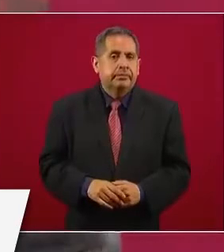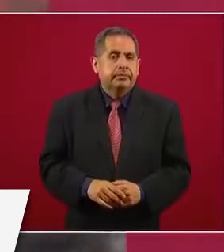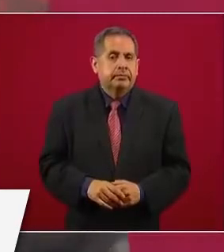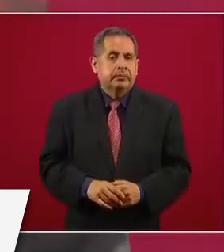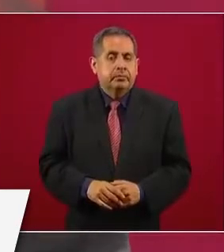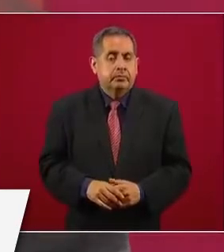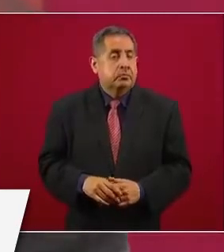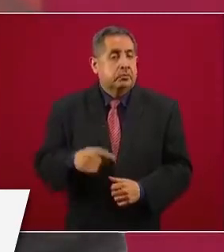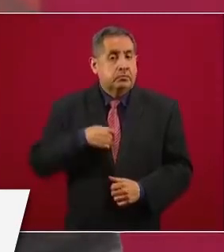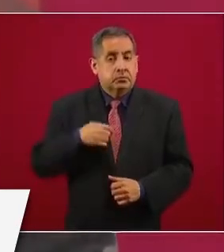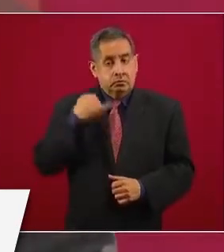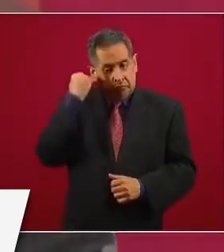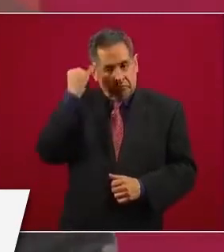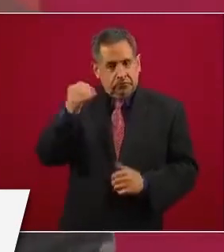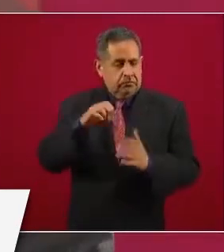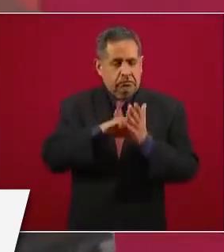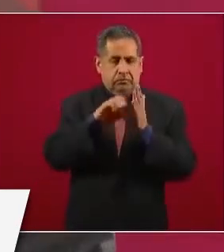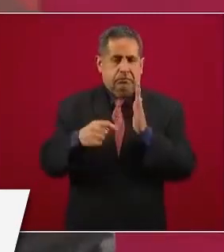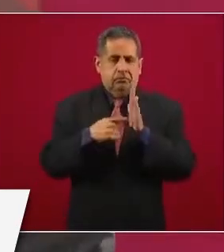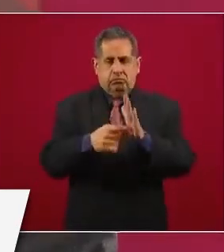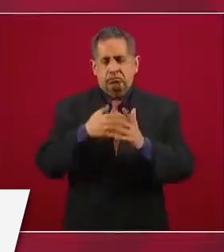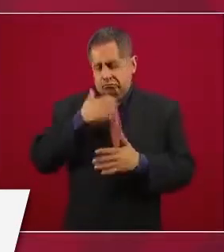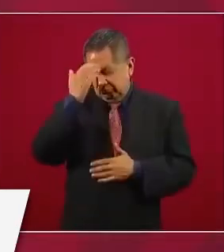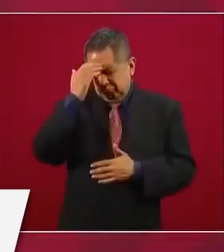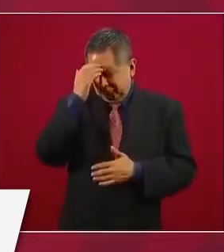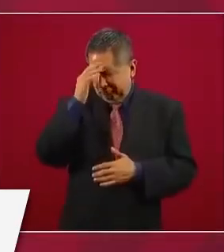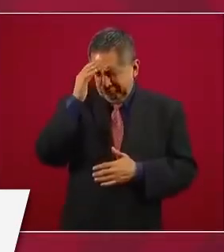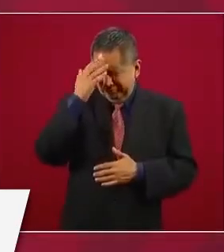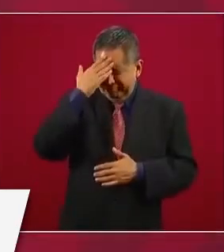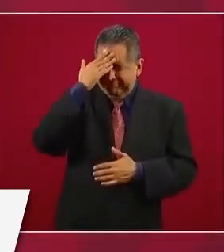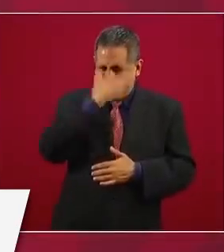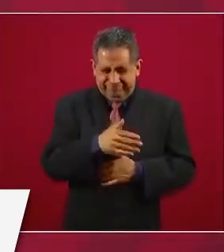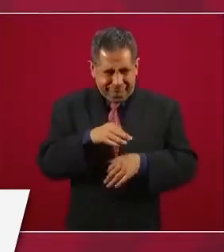Yo les pongo un ejemplo que conozco muy bien,